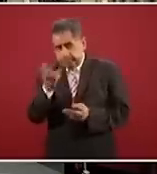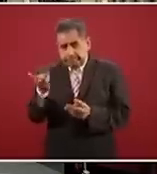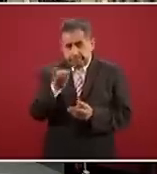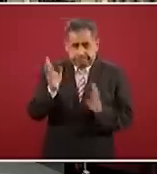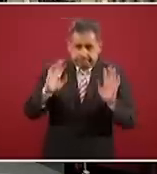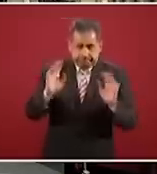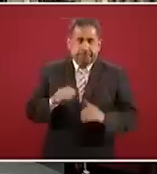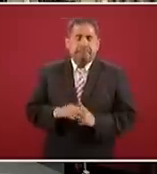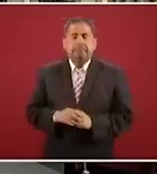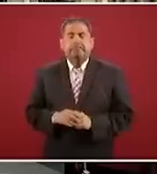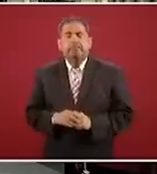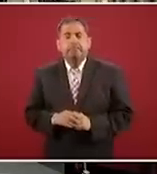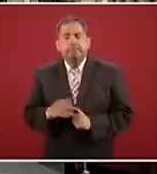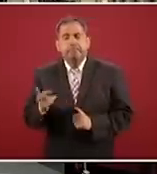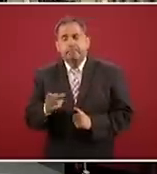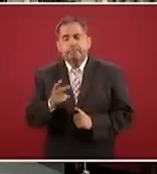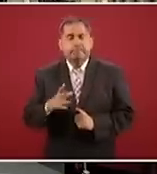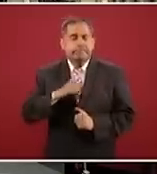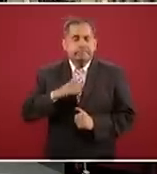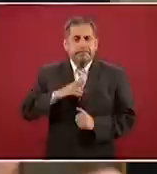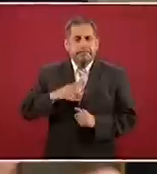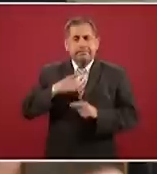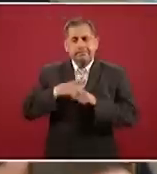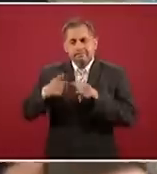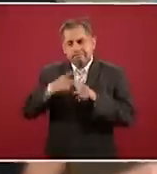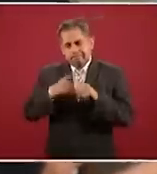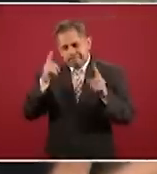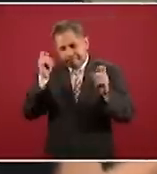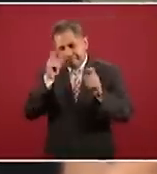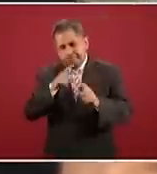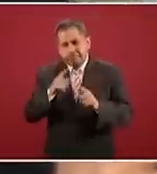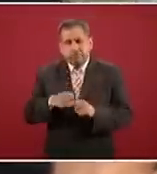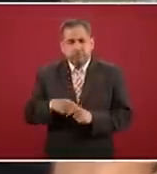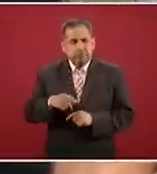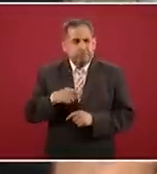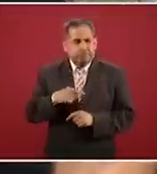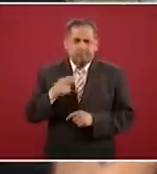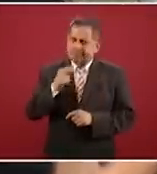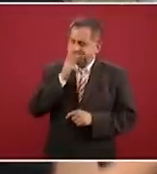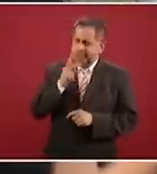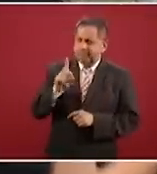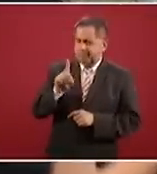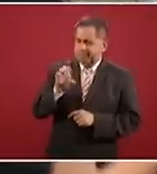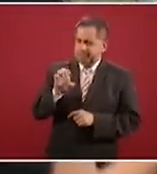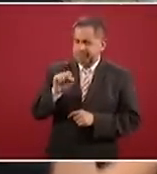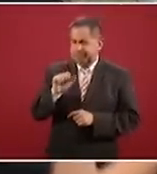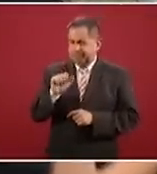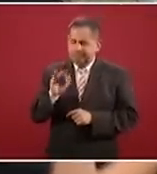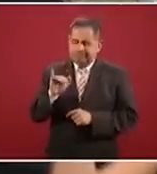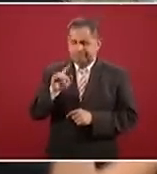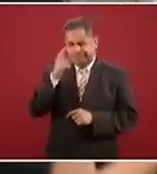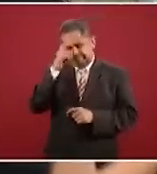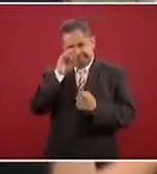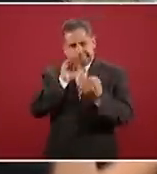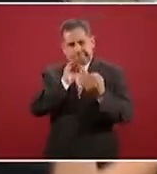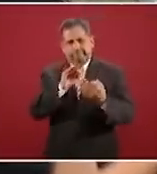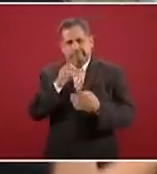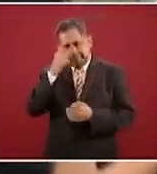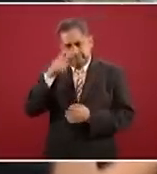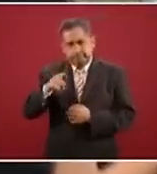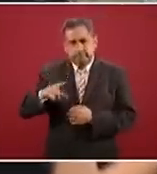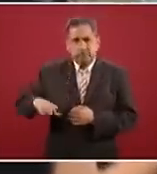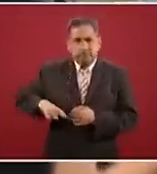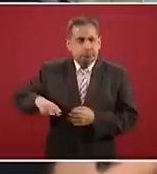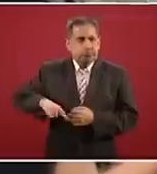todos ellos. Ha habido una serie de desafíos, y uso esa palabra porque creo que han sido eso, al gobierno de